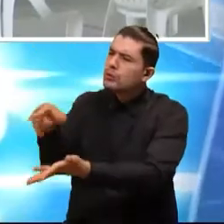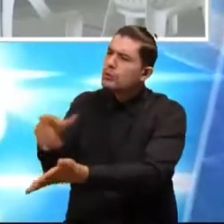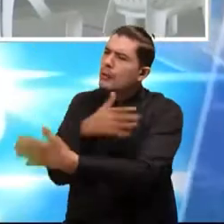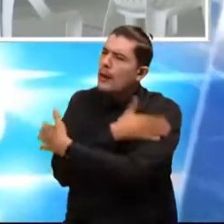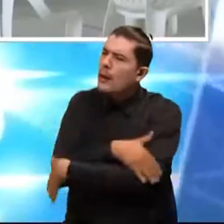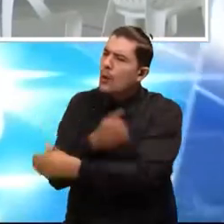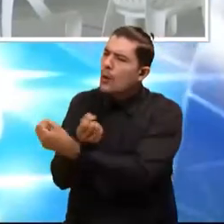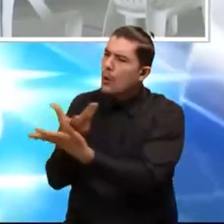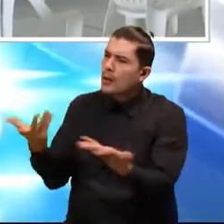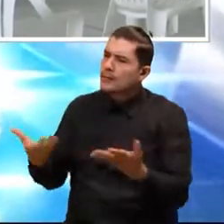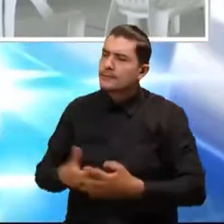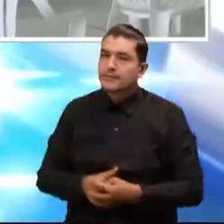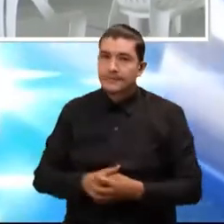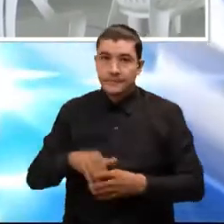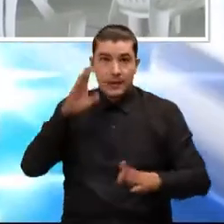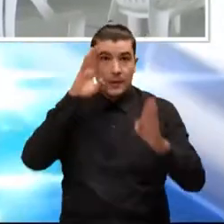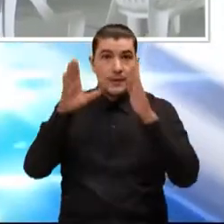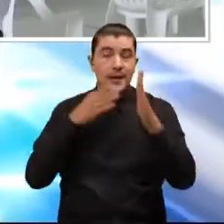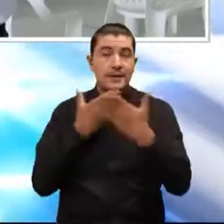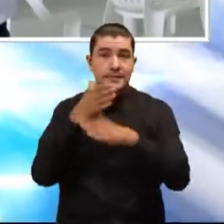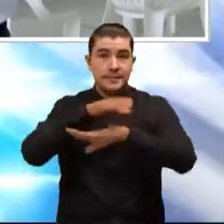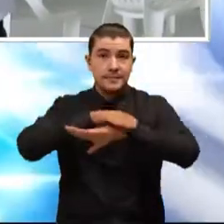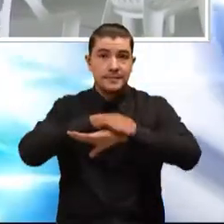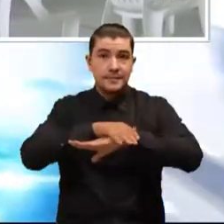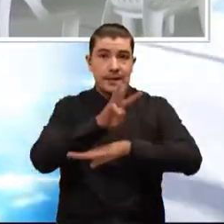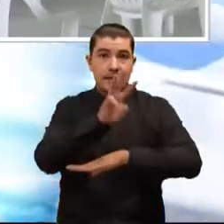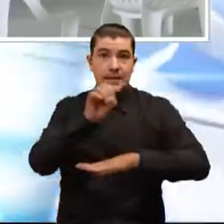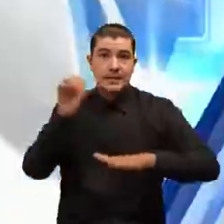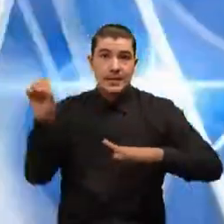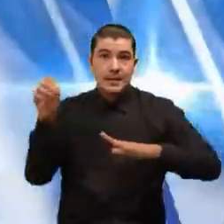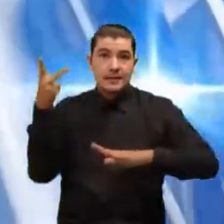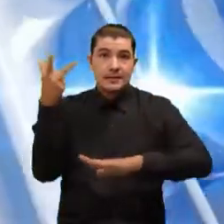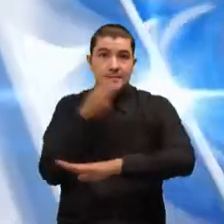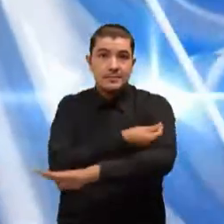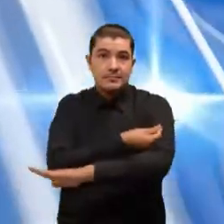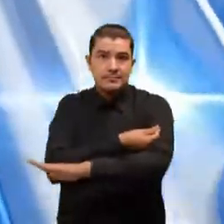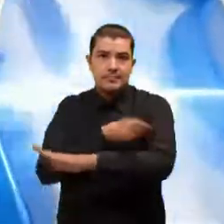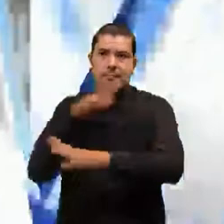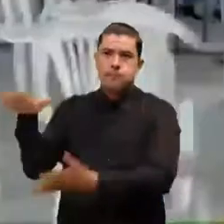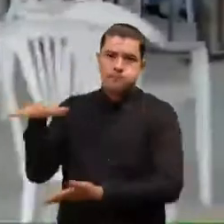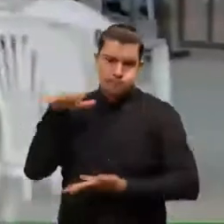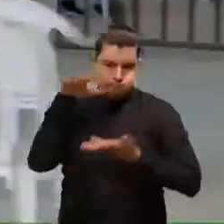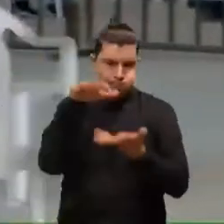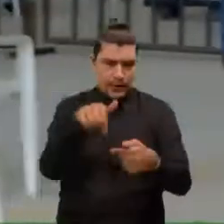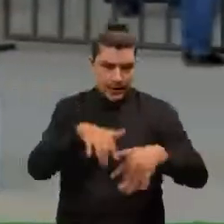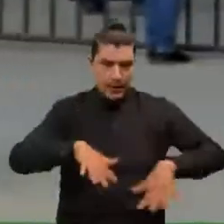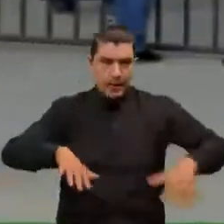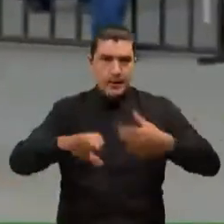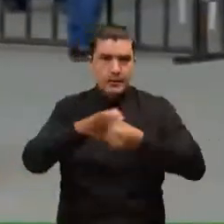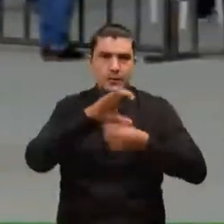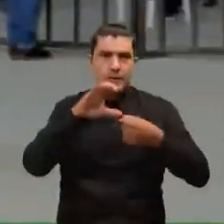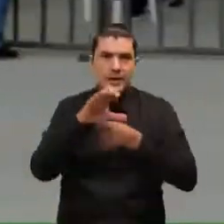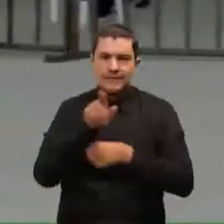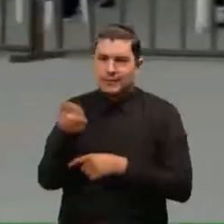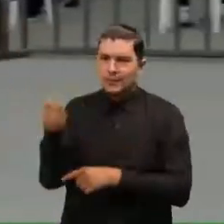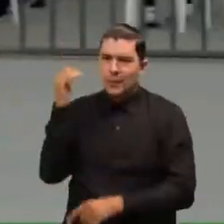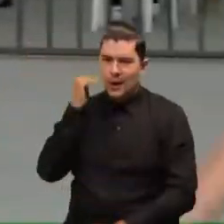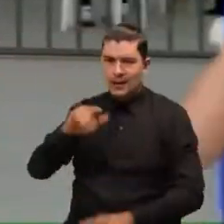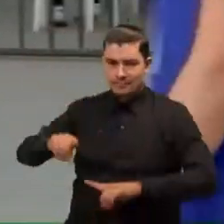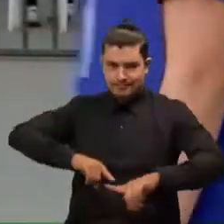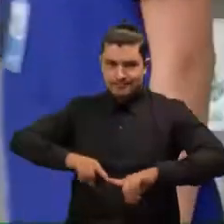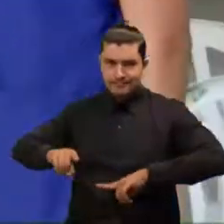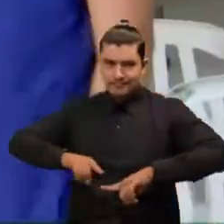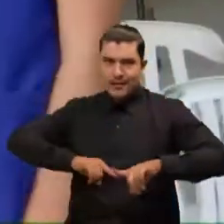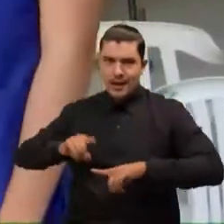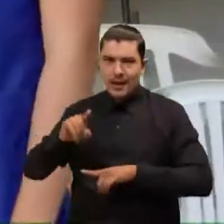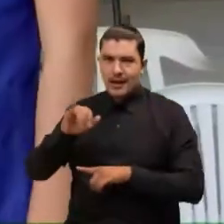Muy buenas tardes, compañeros. Efectivamente son más de 300 biológicos que llegaron acá a la ciudad de Pamplona, pero vamos a hablar con Jennifer Gañán, quien es la coordinadora de todo el tema